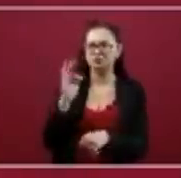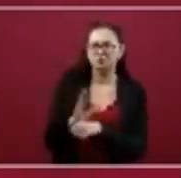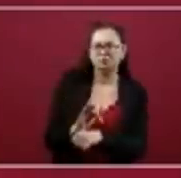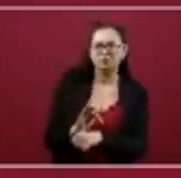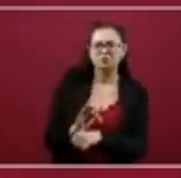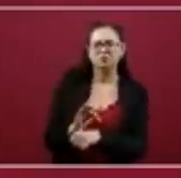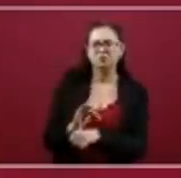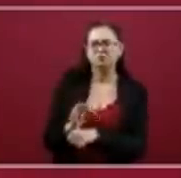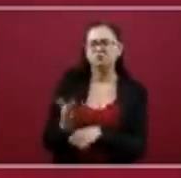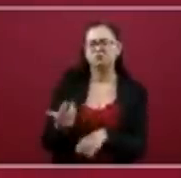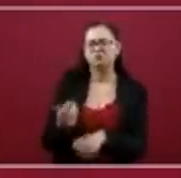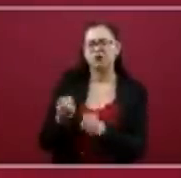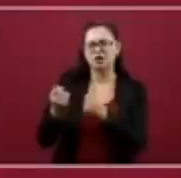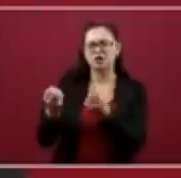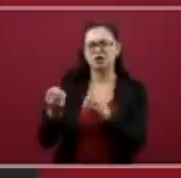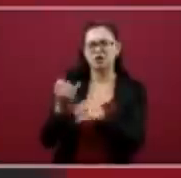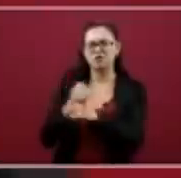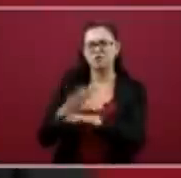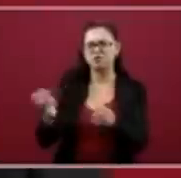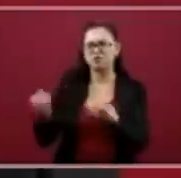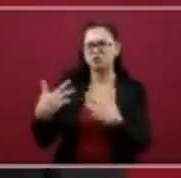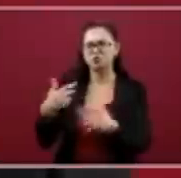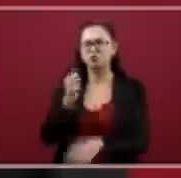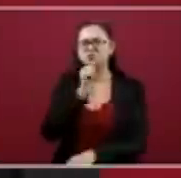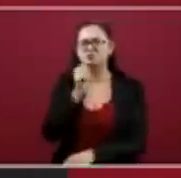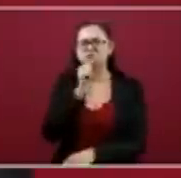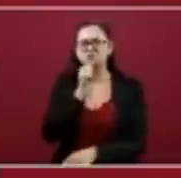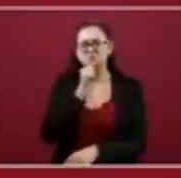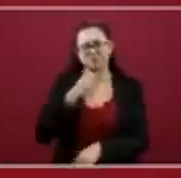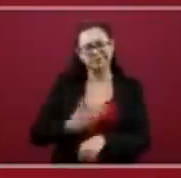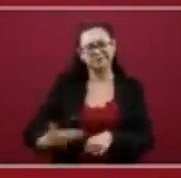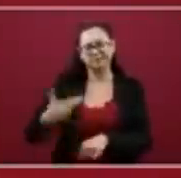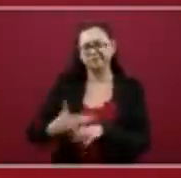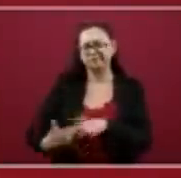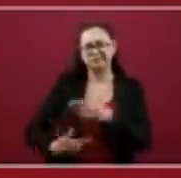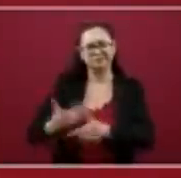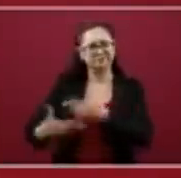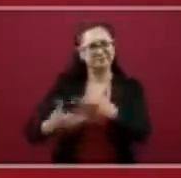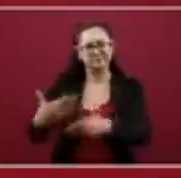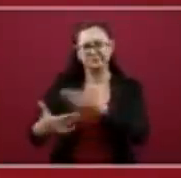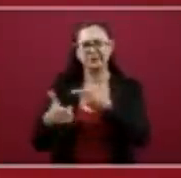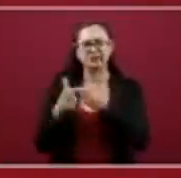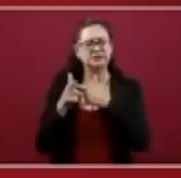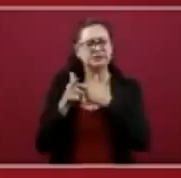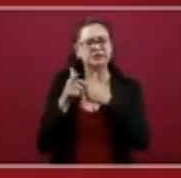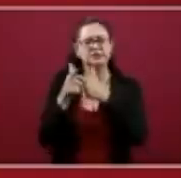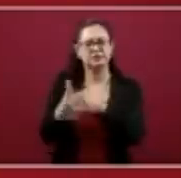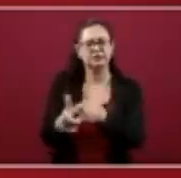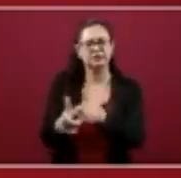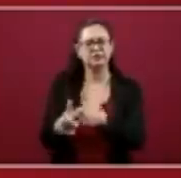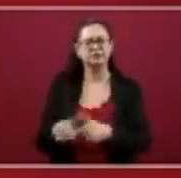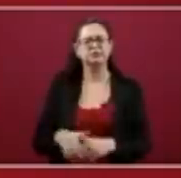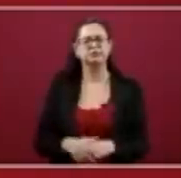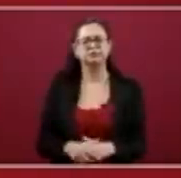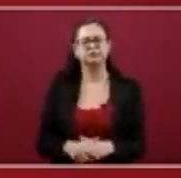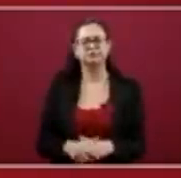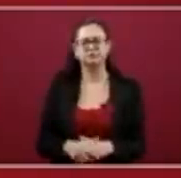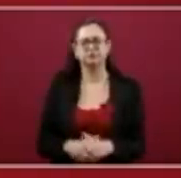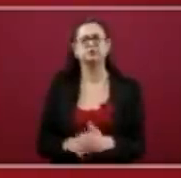un trámite que se va a seguir. Ya expresé que vamos a